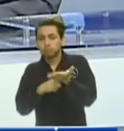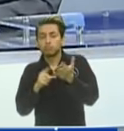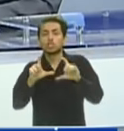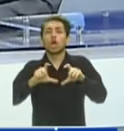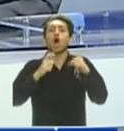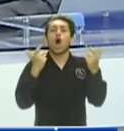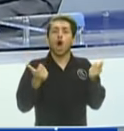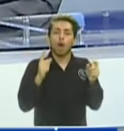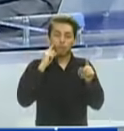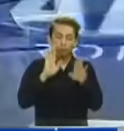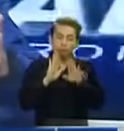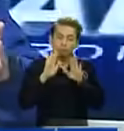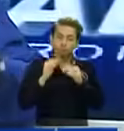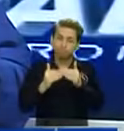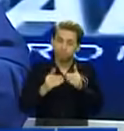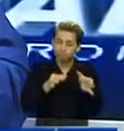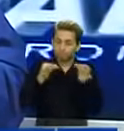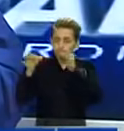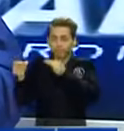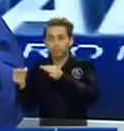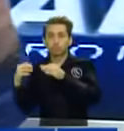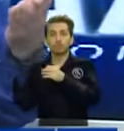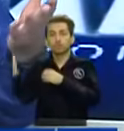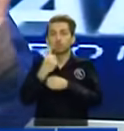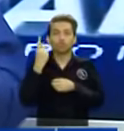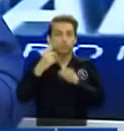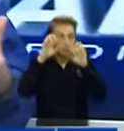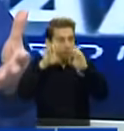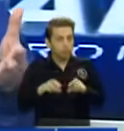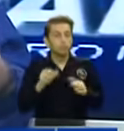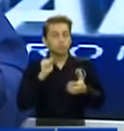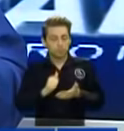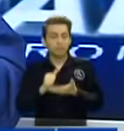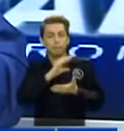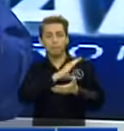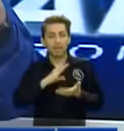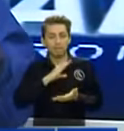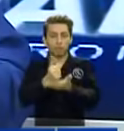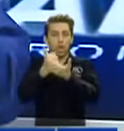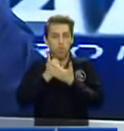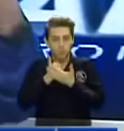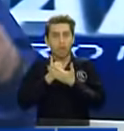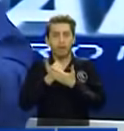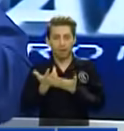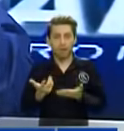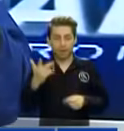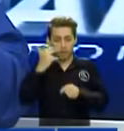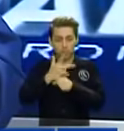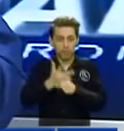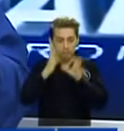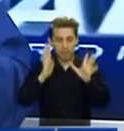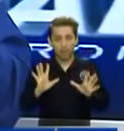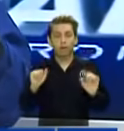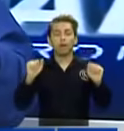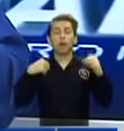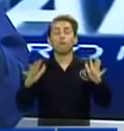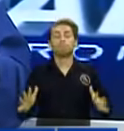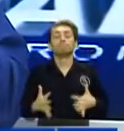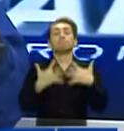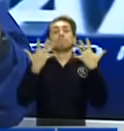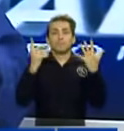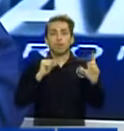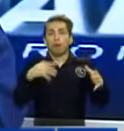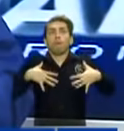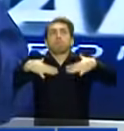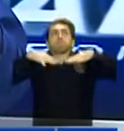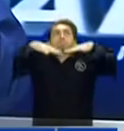postergar en la manera en que todo el mundo salgamos beneficiados y los guatemaltecos tengamos un respiro y no el ahogo que estamos